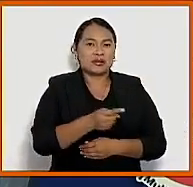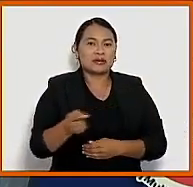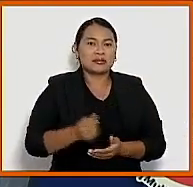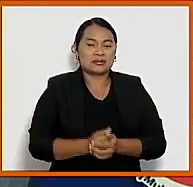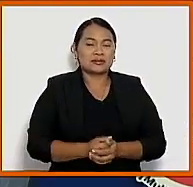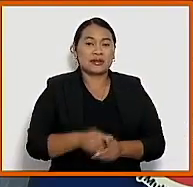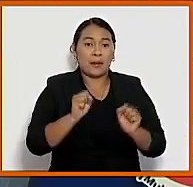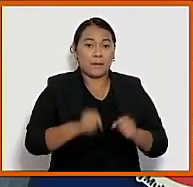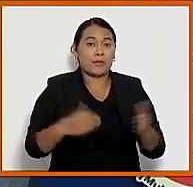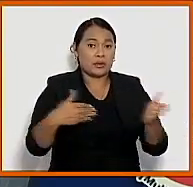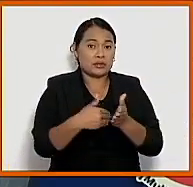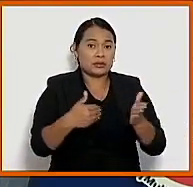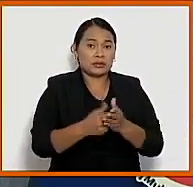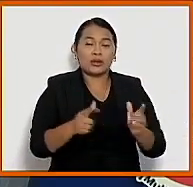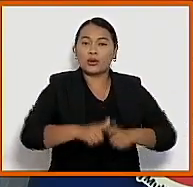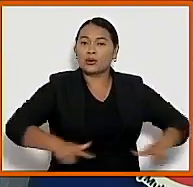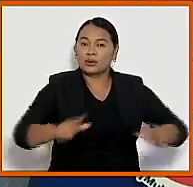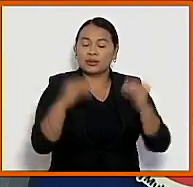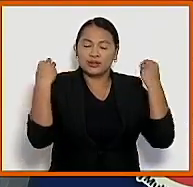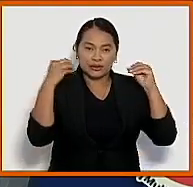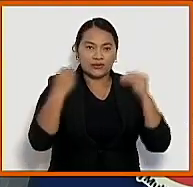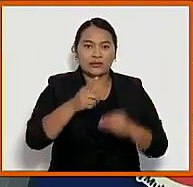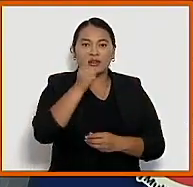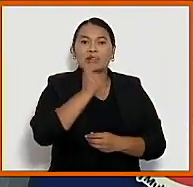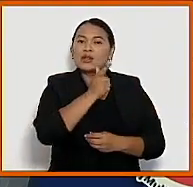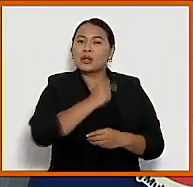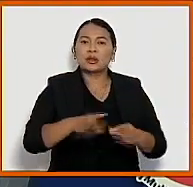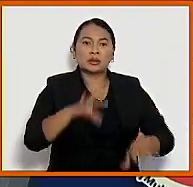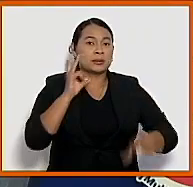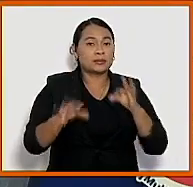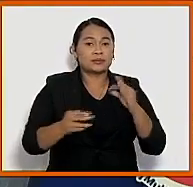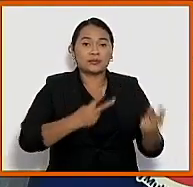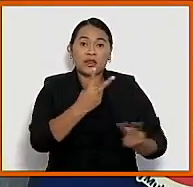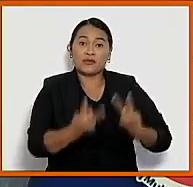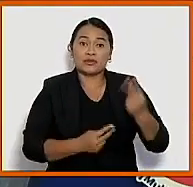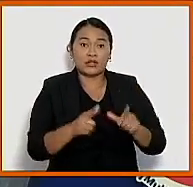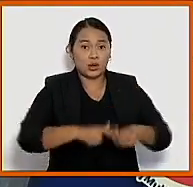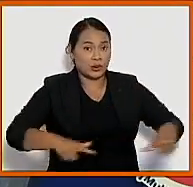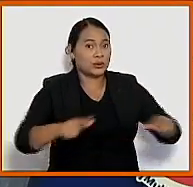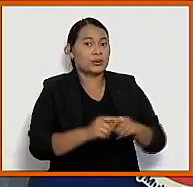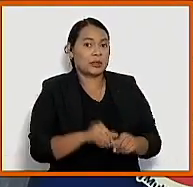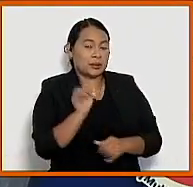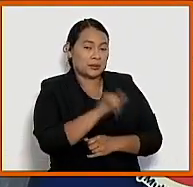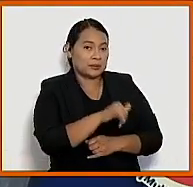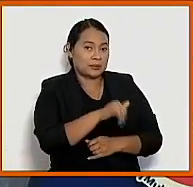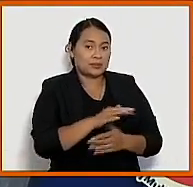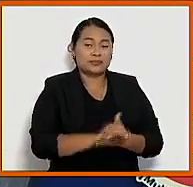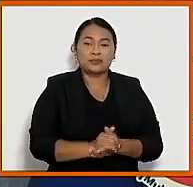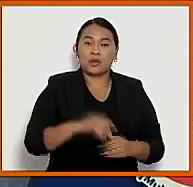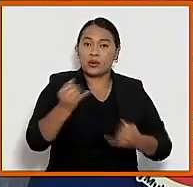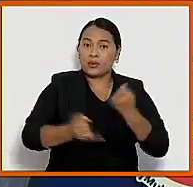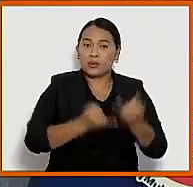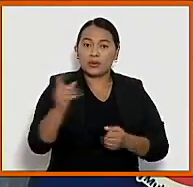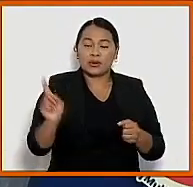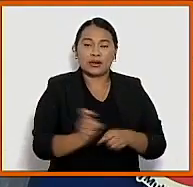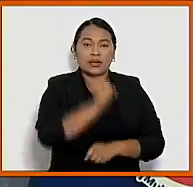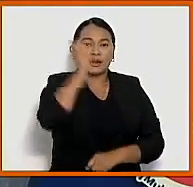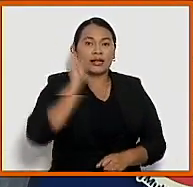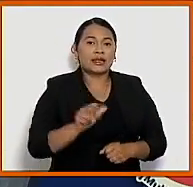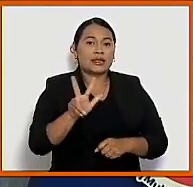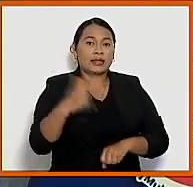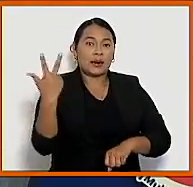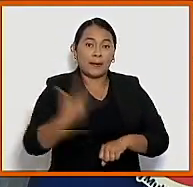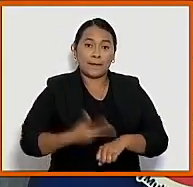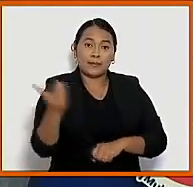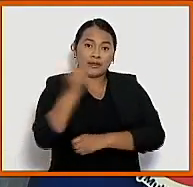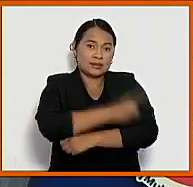trabajo. Te quiero invitar a que visites cualquiera de nuestros puntos de venta para que puedas jugar y ganar 3 veces al día de forma rápida, fácil y